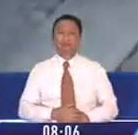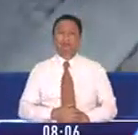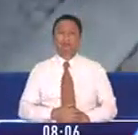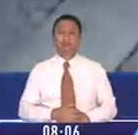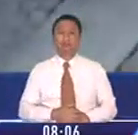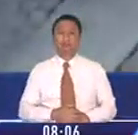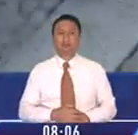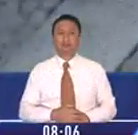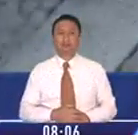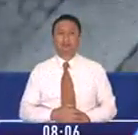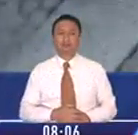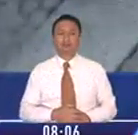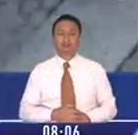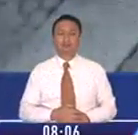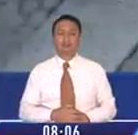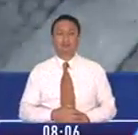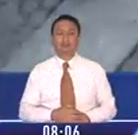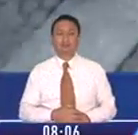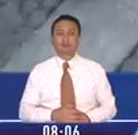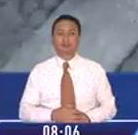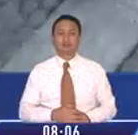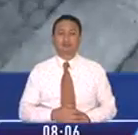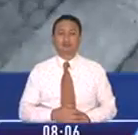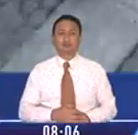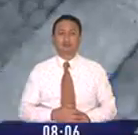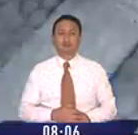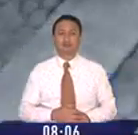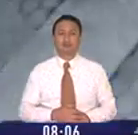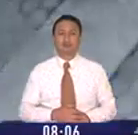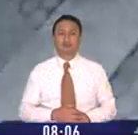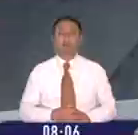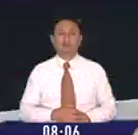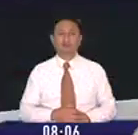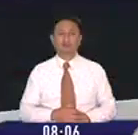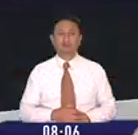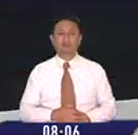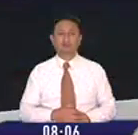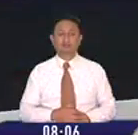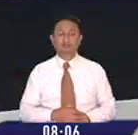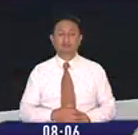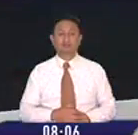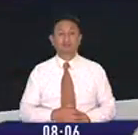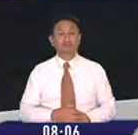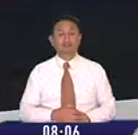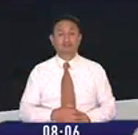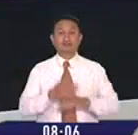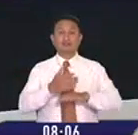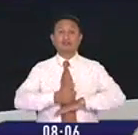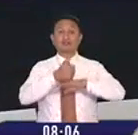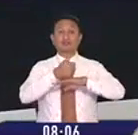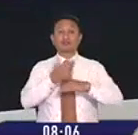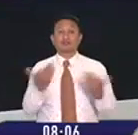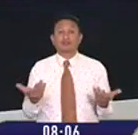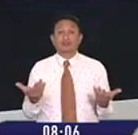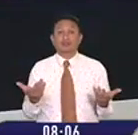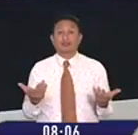Informó Marilyn Jaramillo. Y la autoridad,